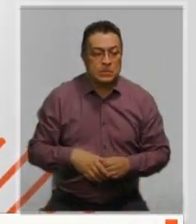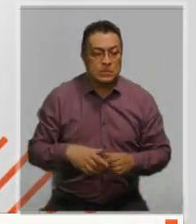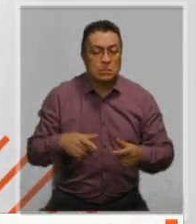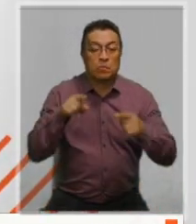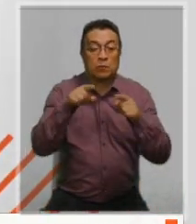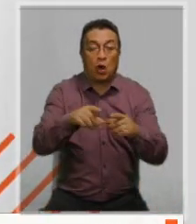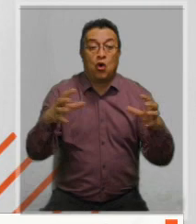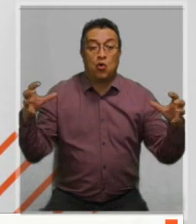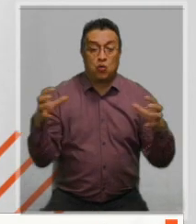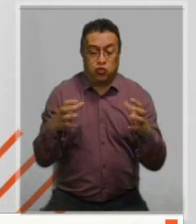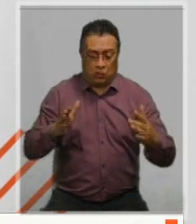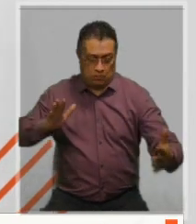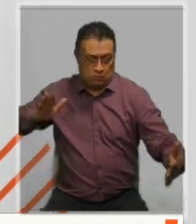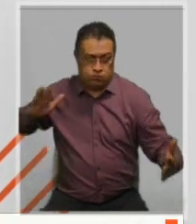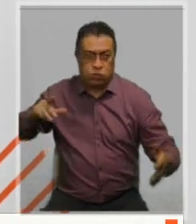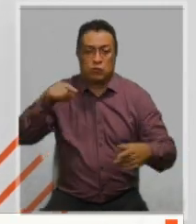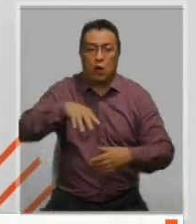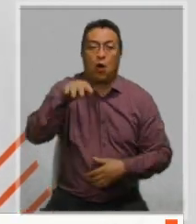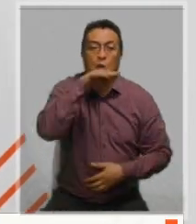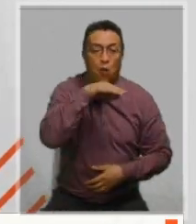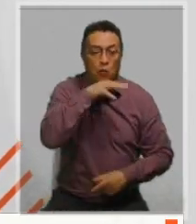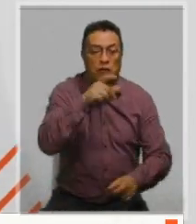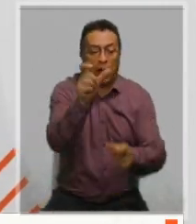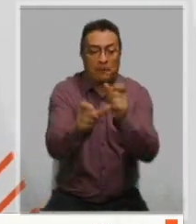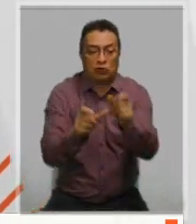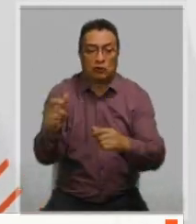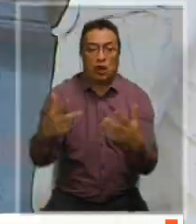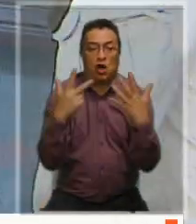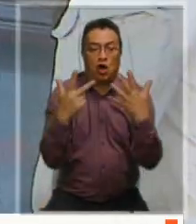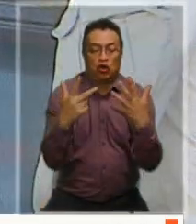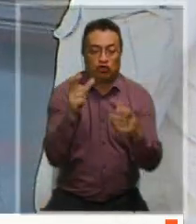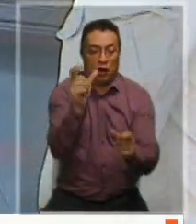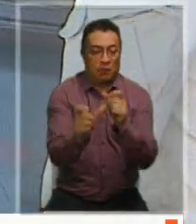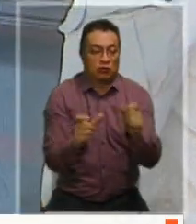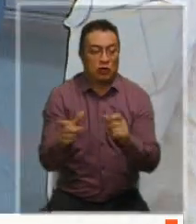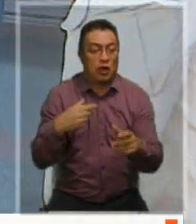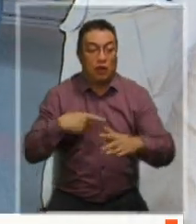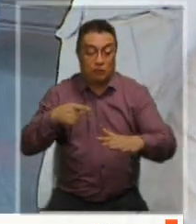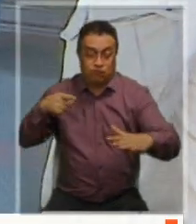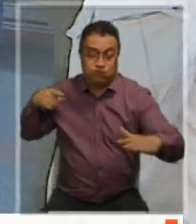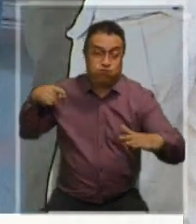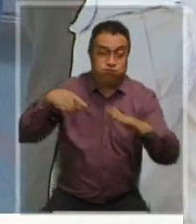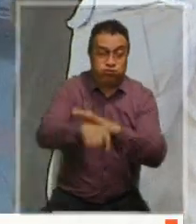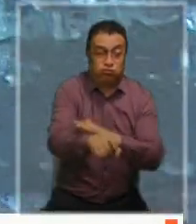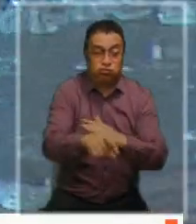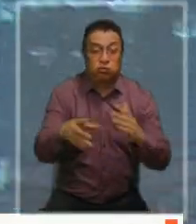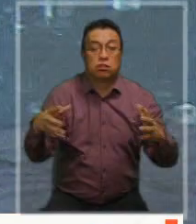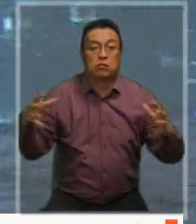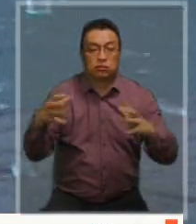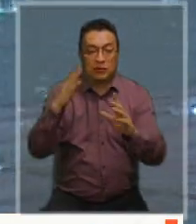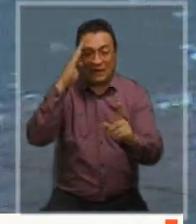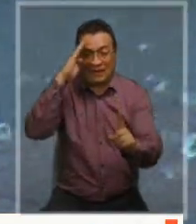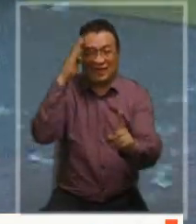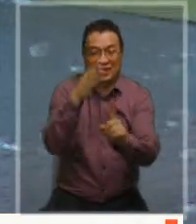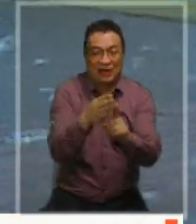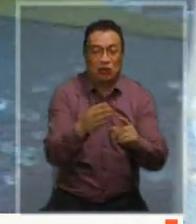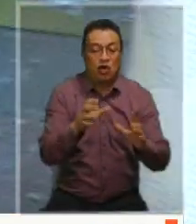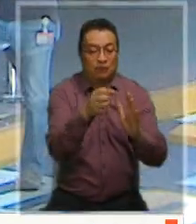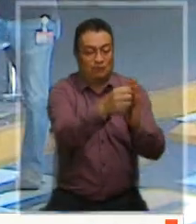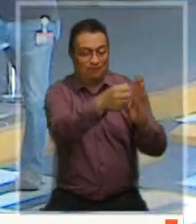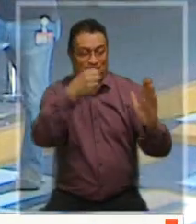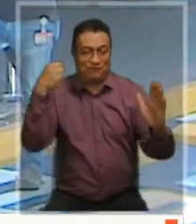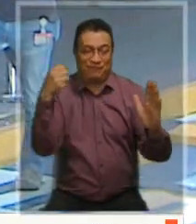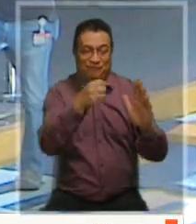Armas de alto calibre utilizadas por esta banda de 8 delincuentes reventaron la entrada para ir directamente a la caja fuerte. Sin